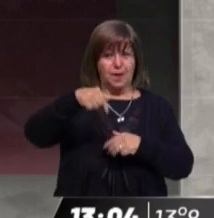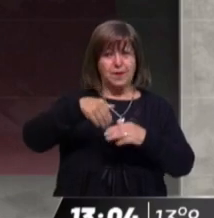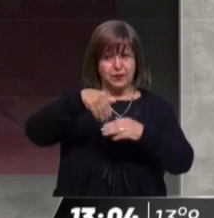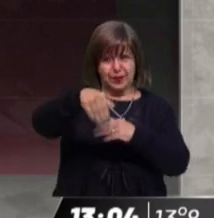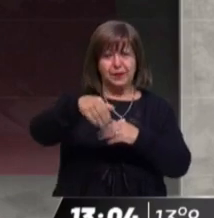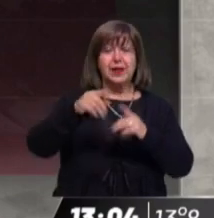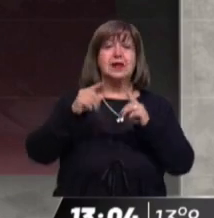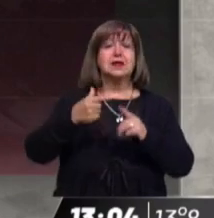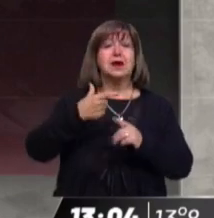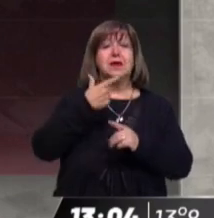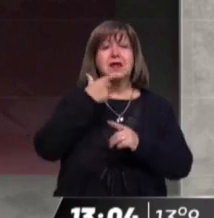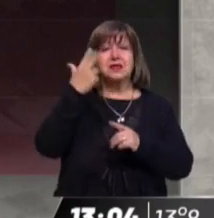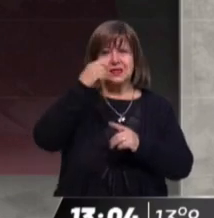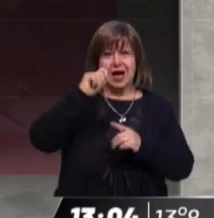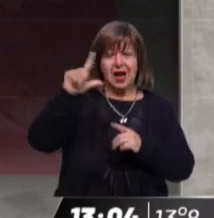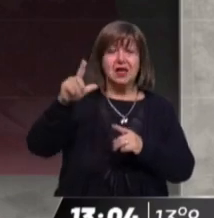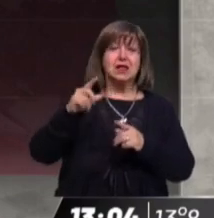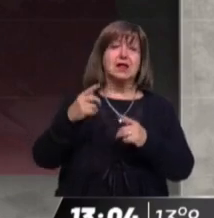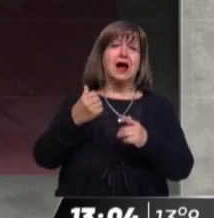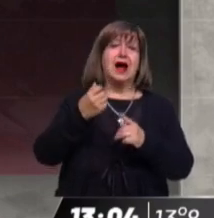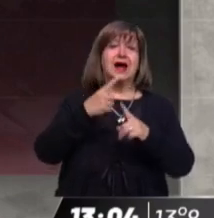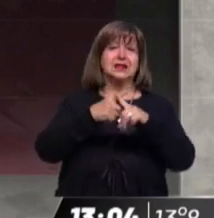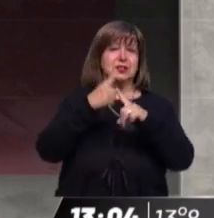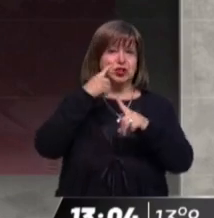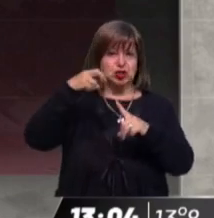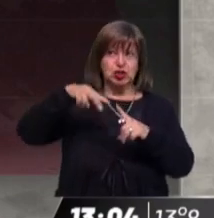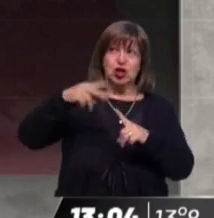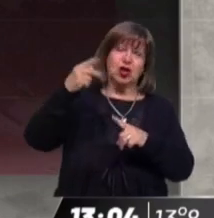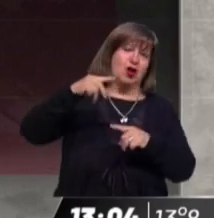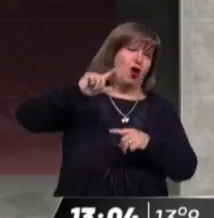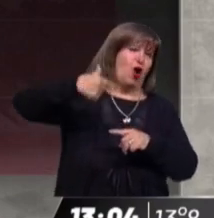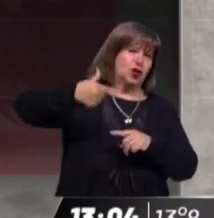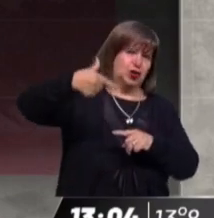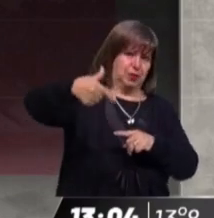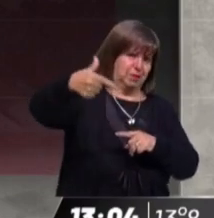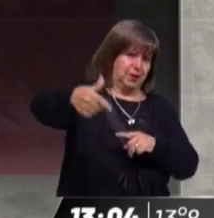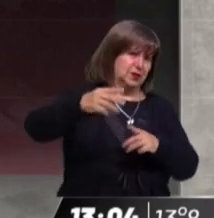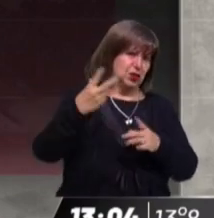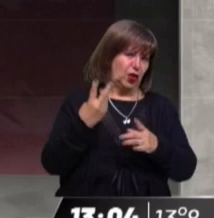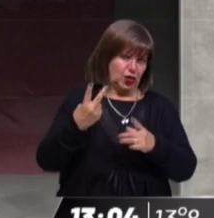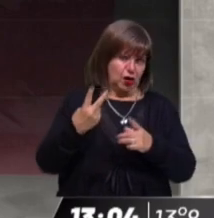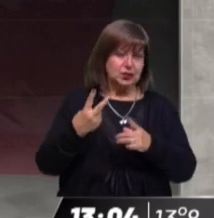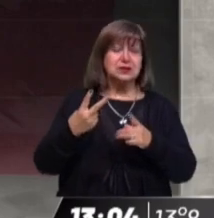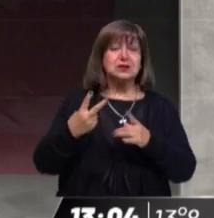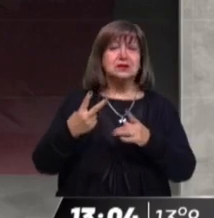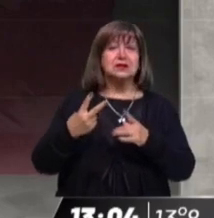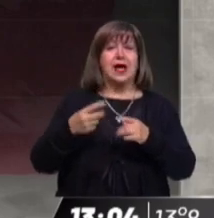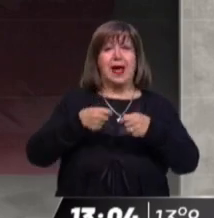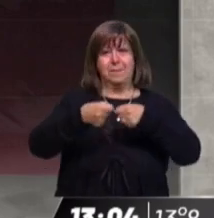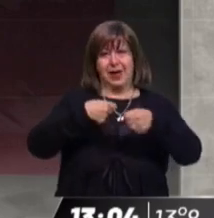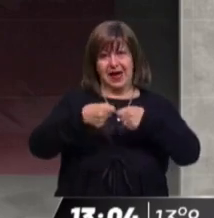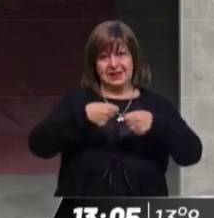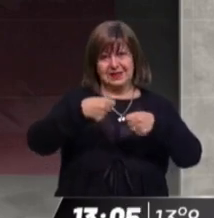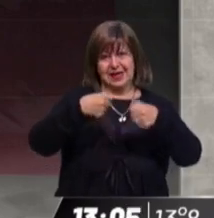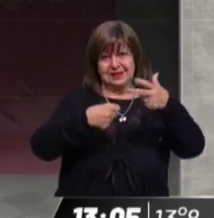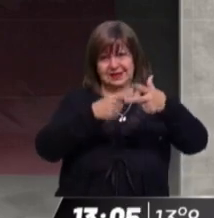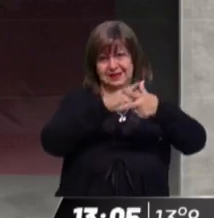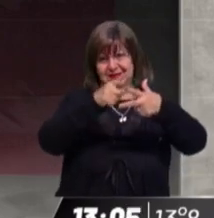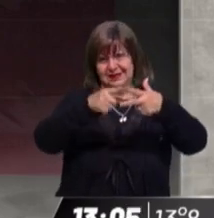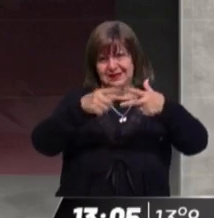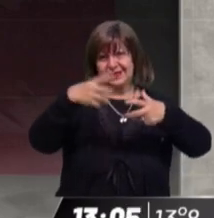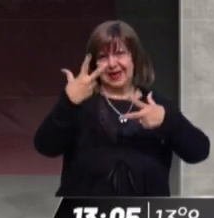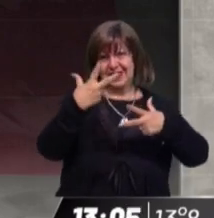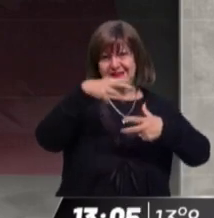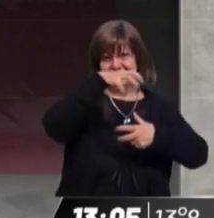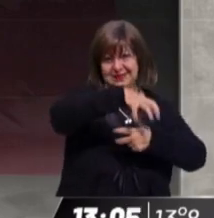Hablamos también de Shell y Acción. Vamos a ver qué pasó en las otras petroleras. Así actualizaron sus